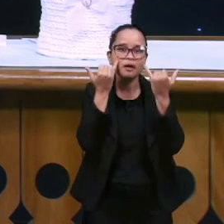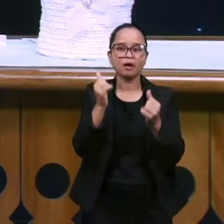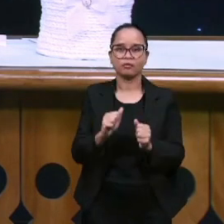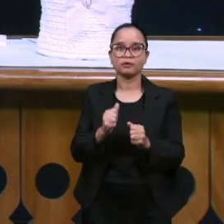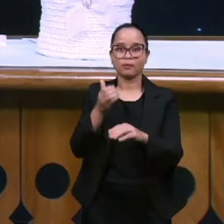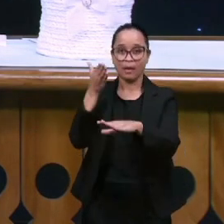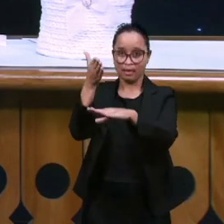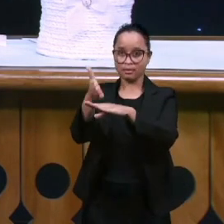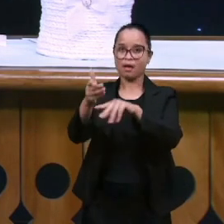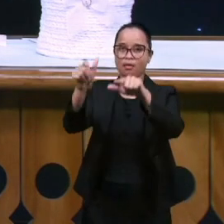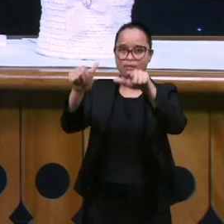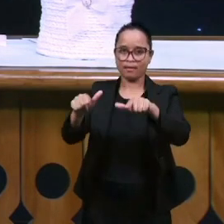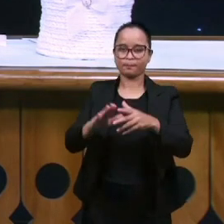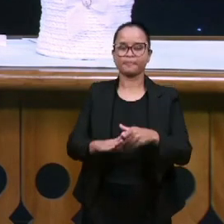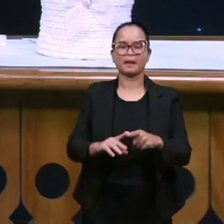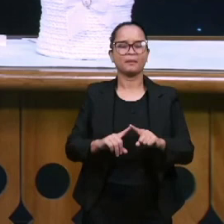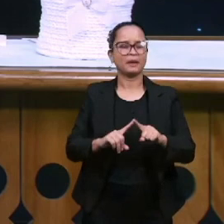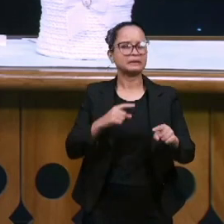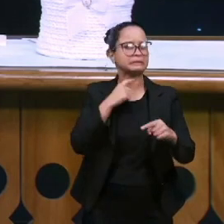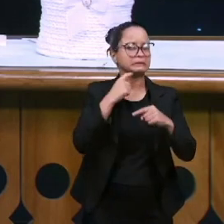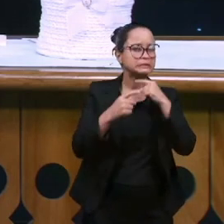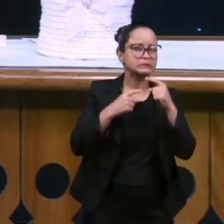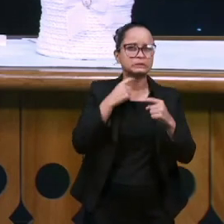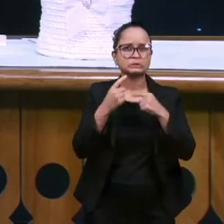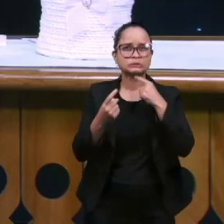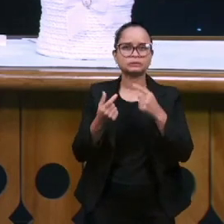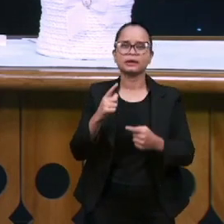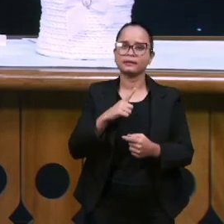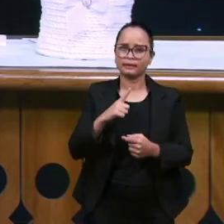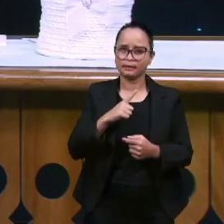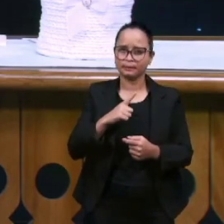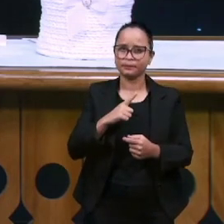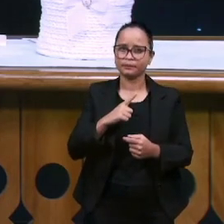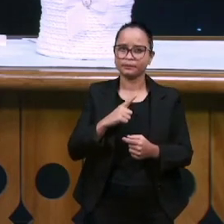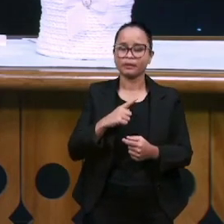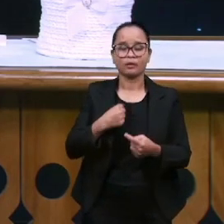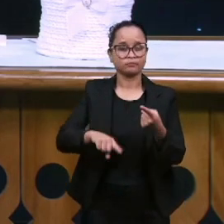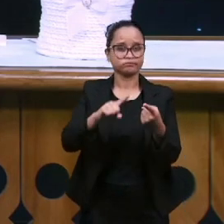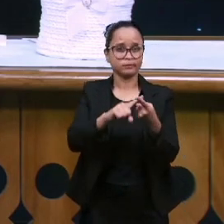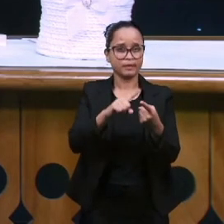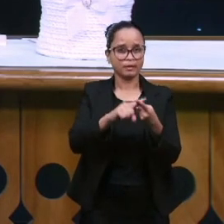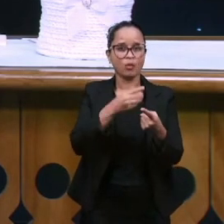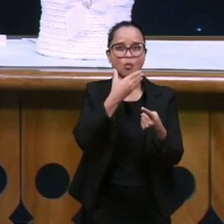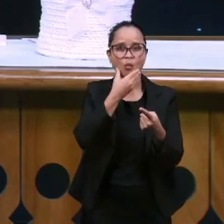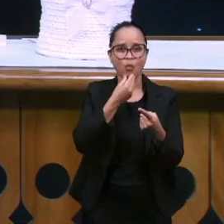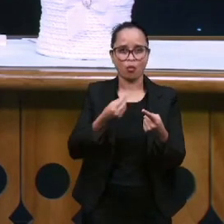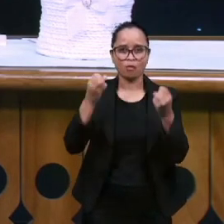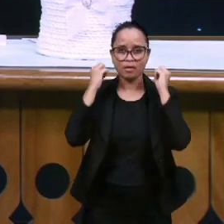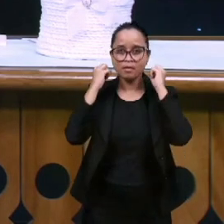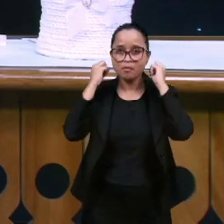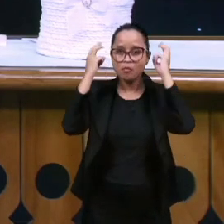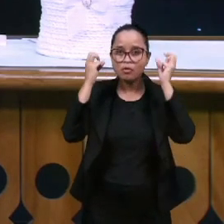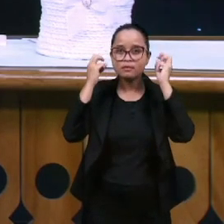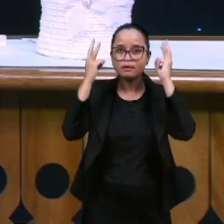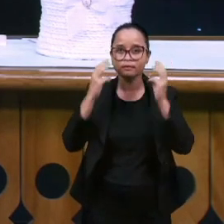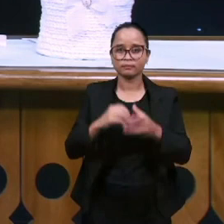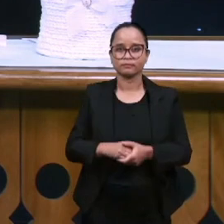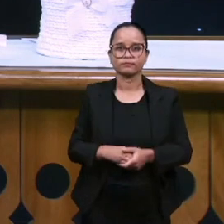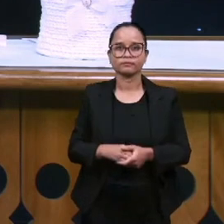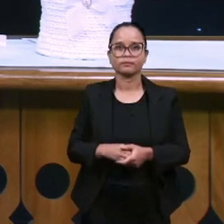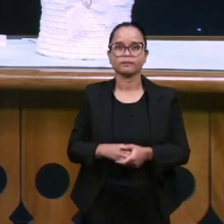la tierra. Pero las dudas estaban allí. Primero, Moisés no